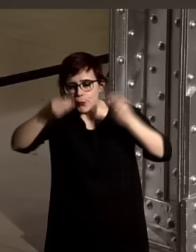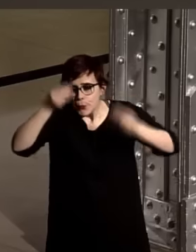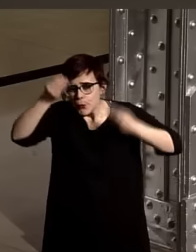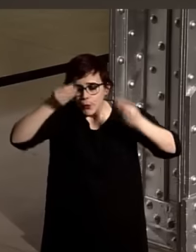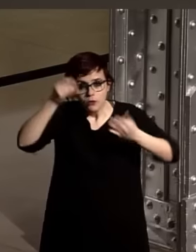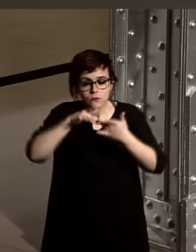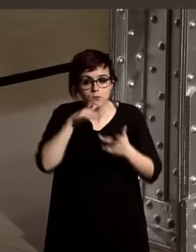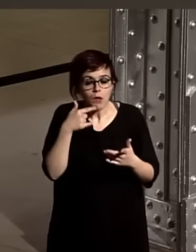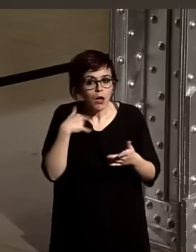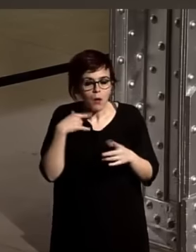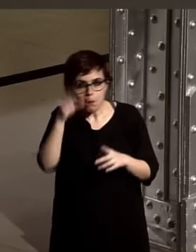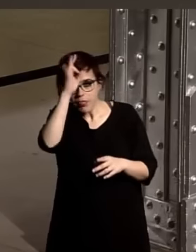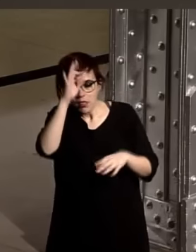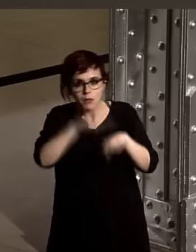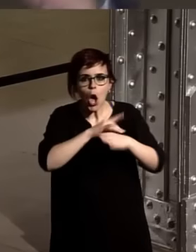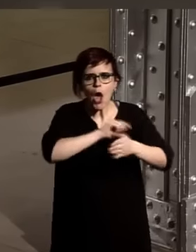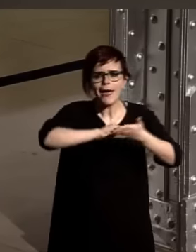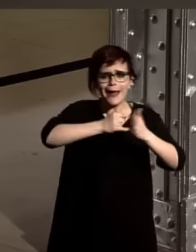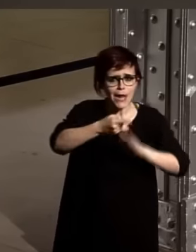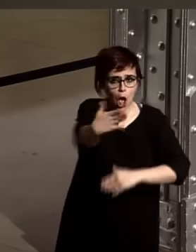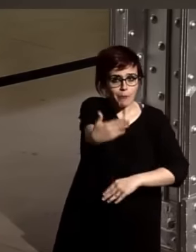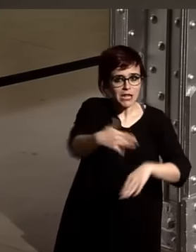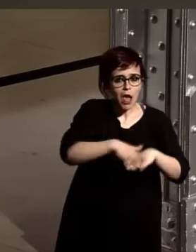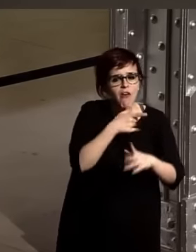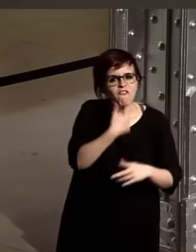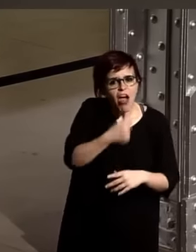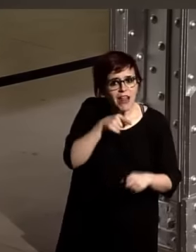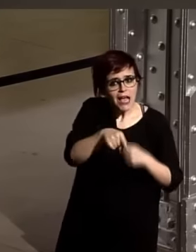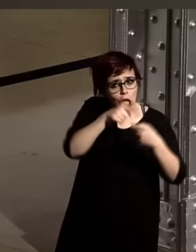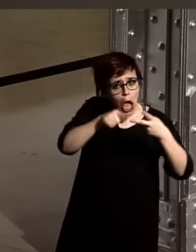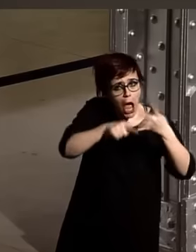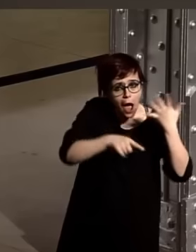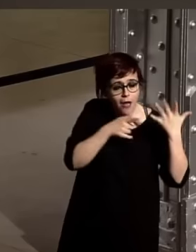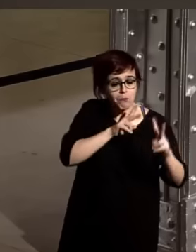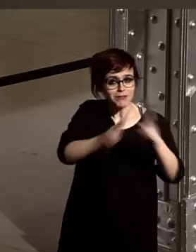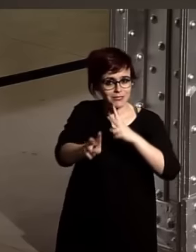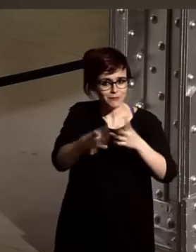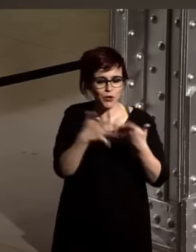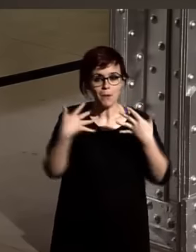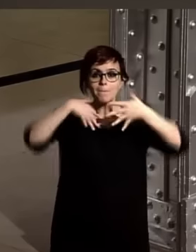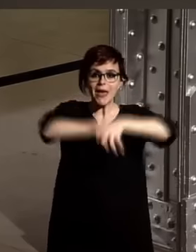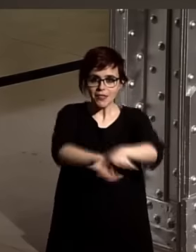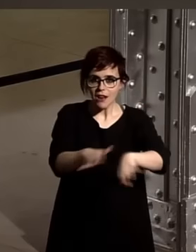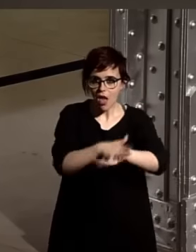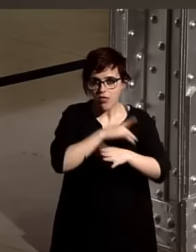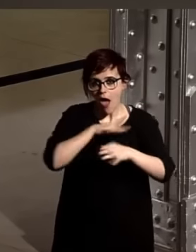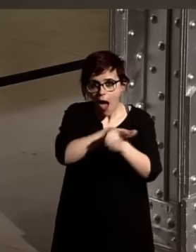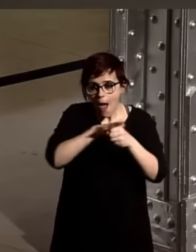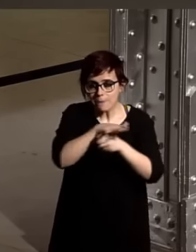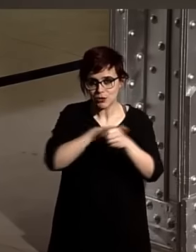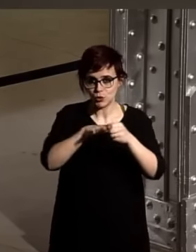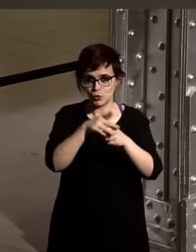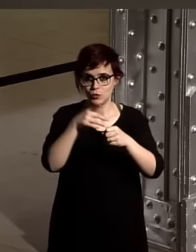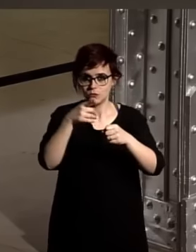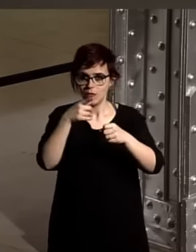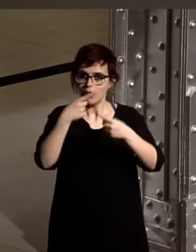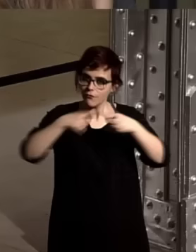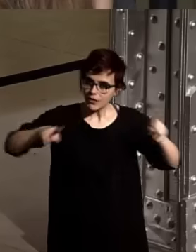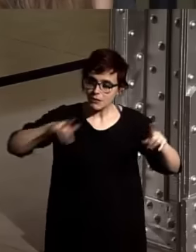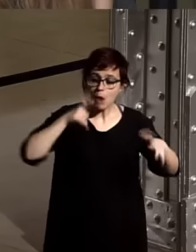cosa Que que no tenía ni idea y el ingeniero le dijo Esto es fácil porque esto coge entonces mezcla de disciplinas que que el